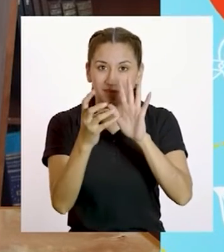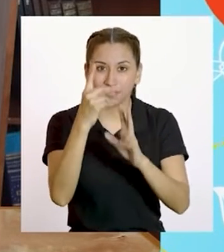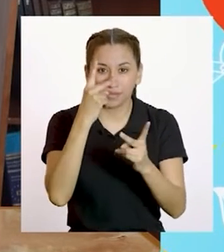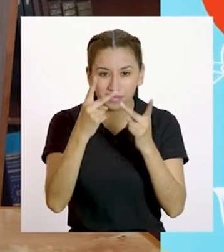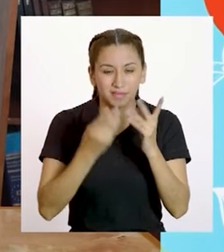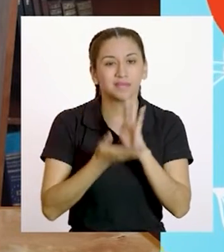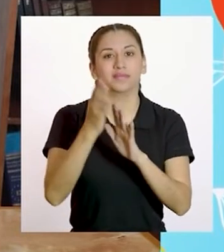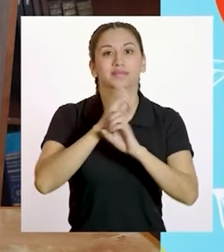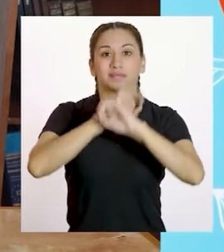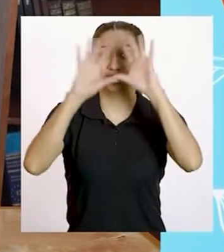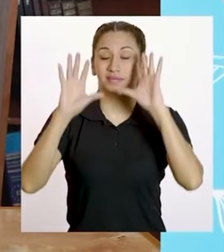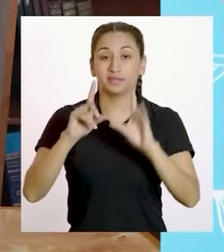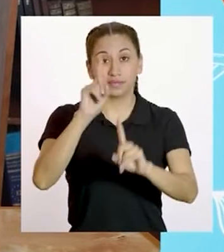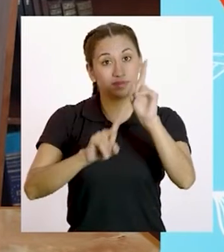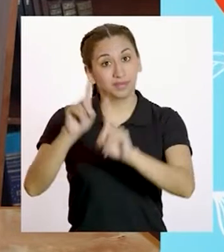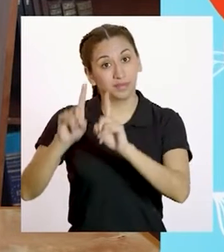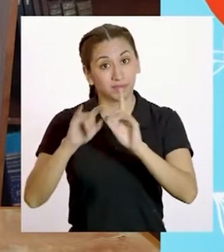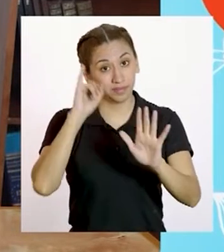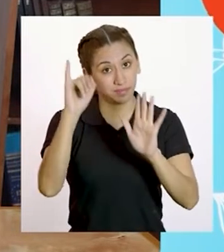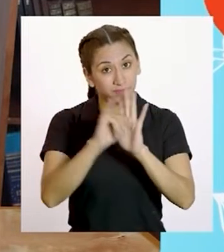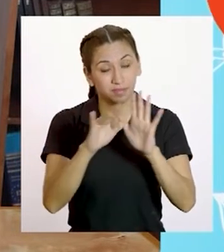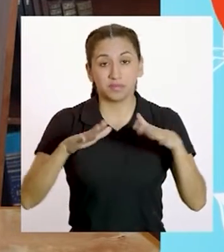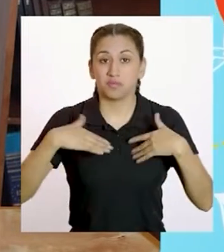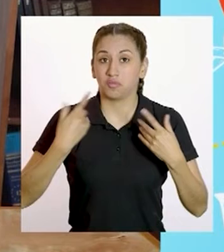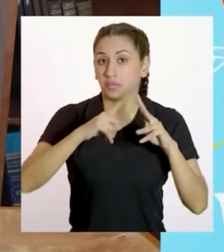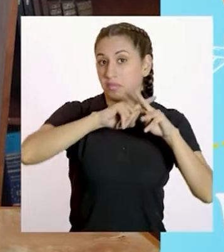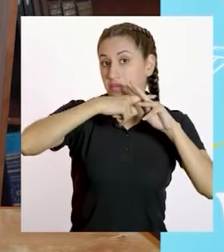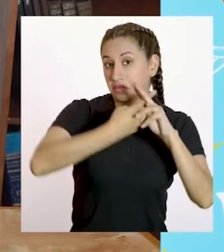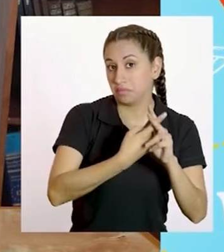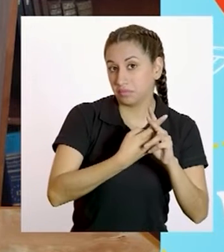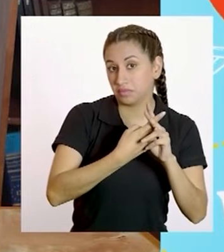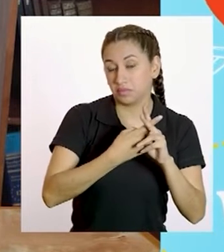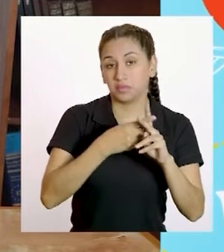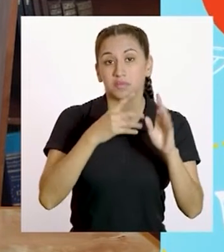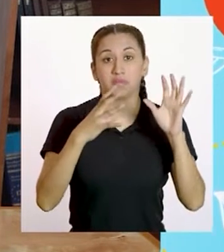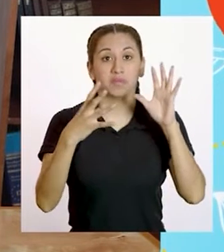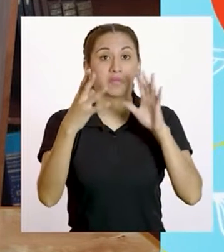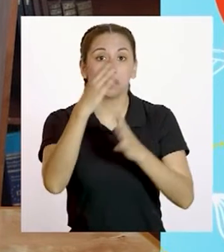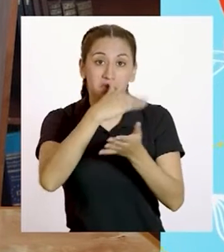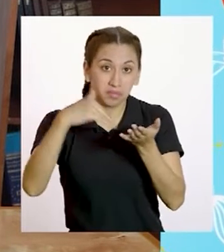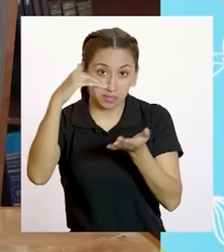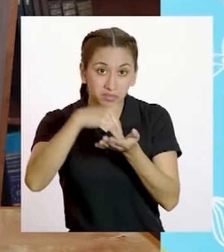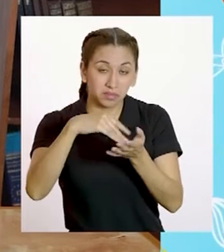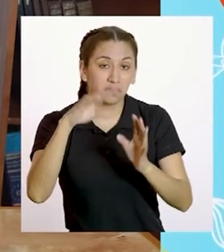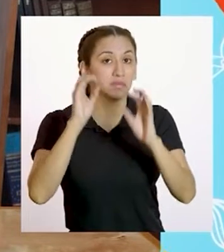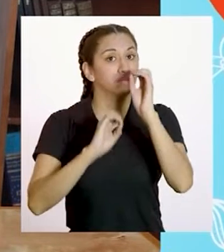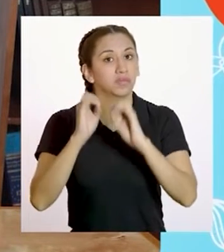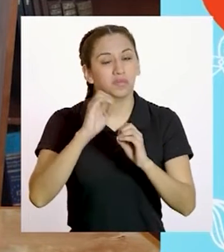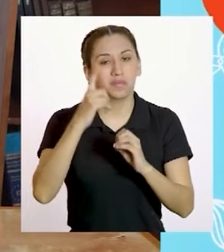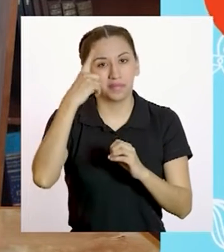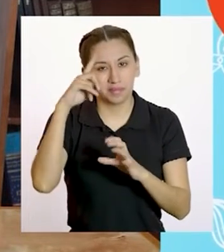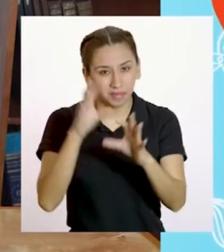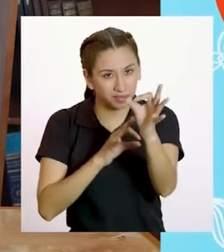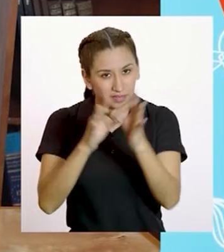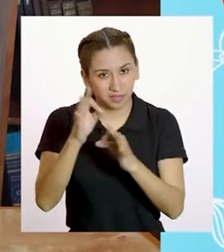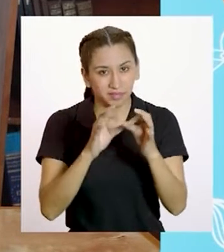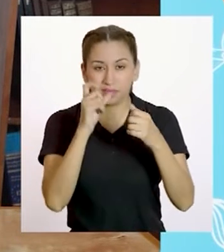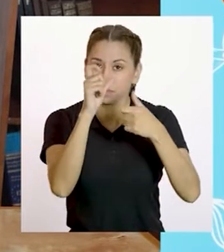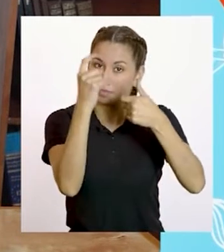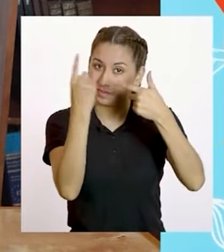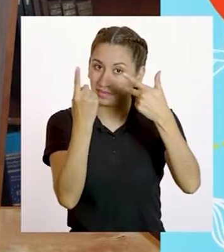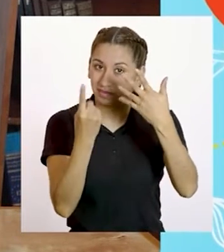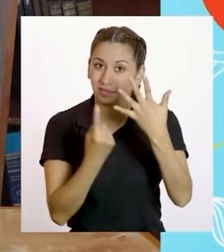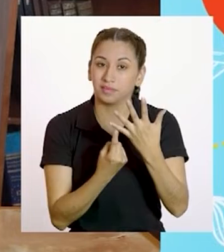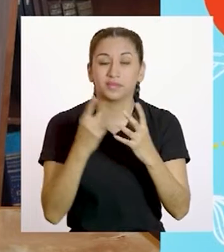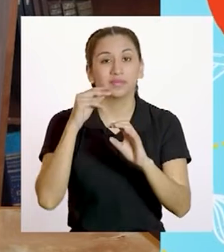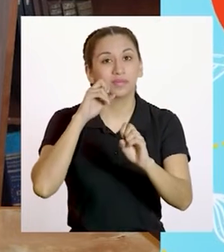complementar el texto. Algunas imágenes podrían ir al inicio, en la carátula y también en las pautas para graficar